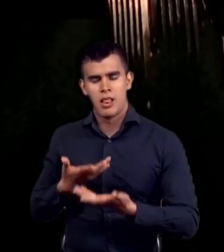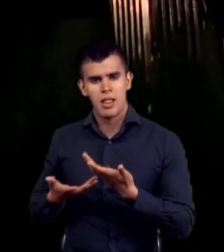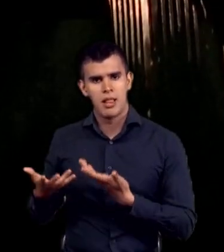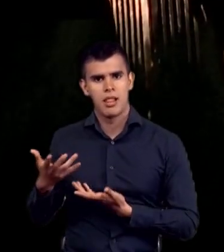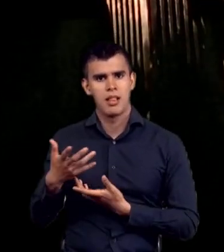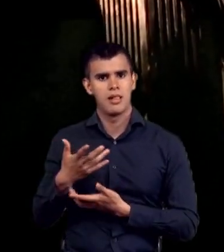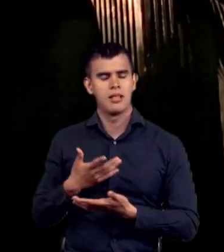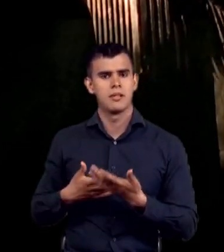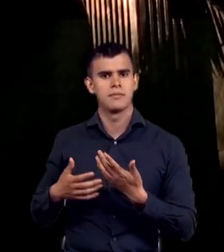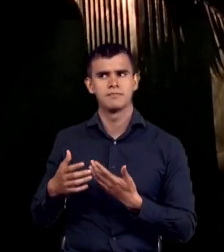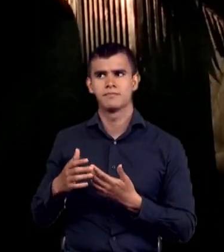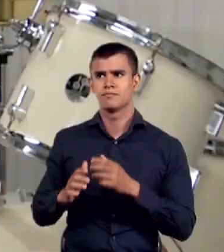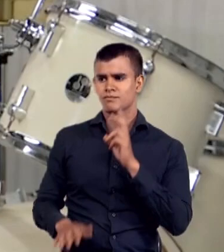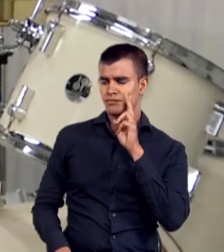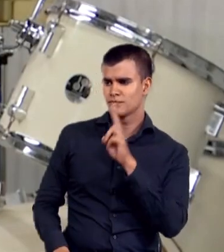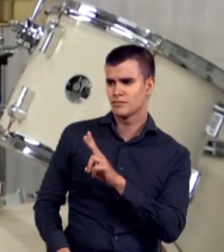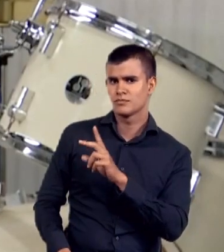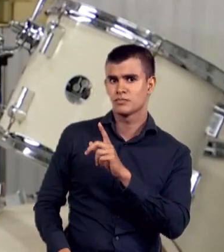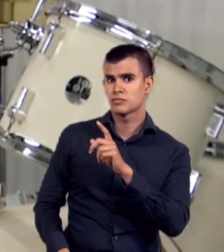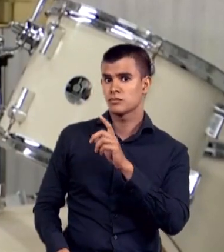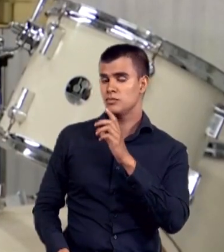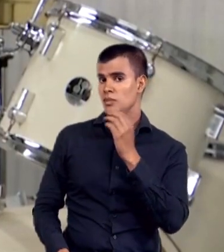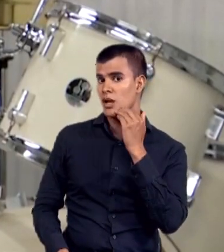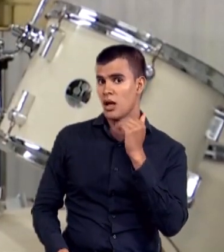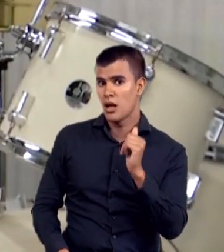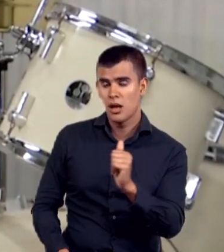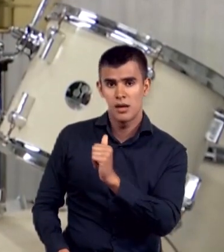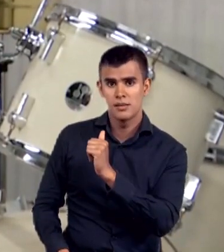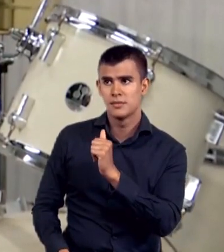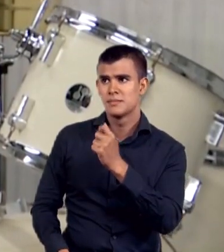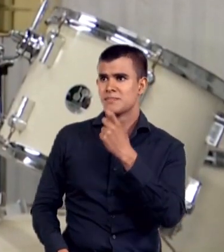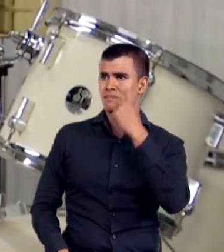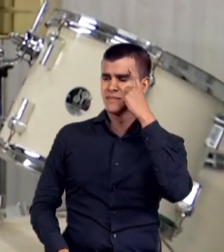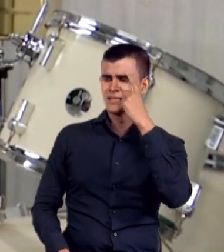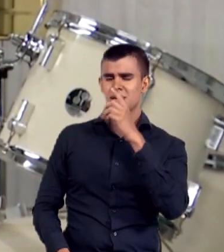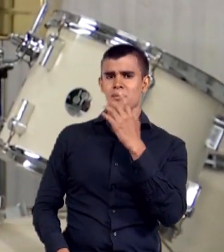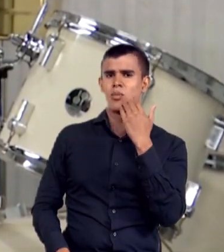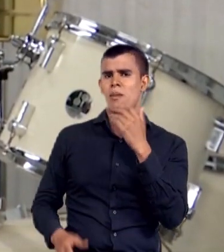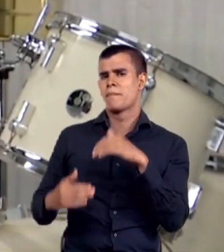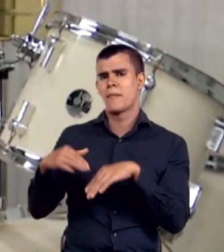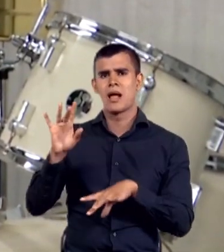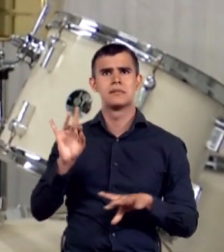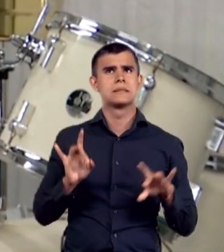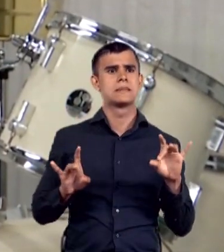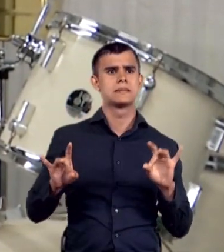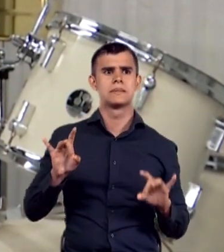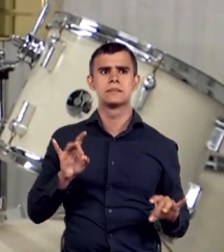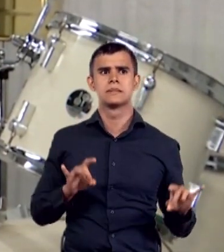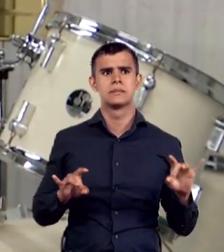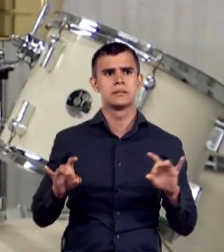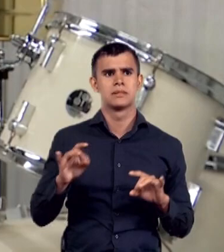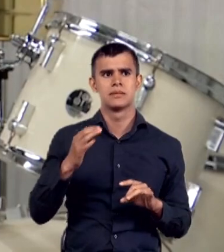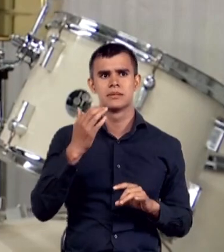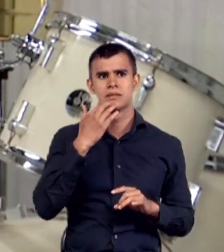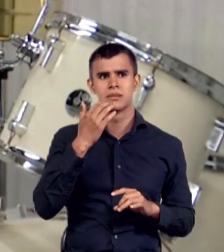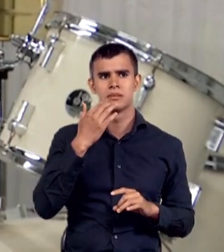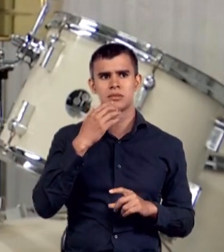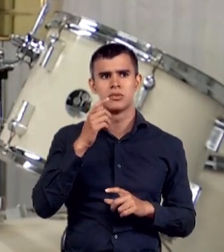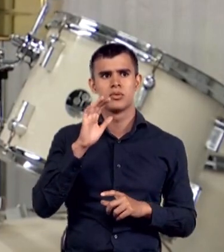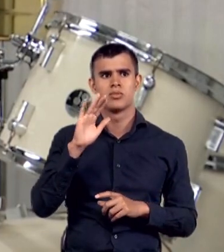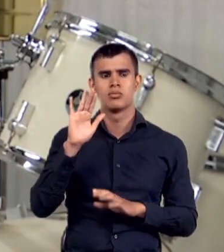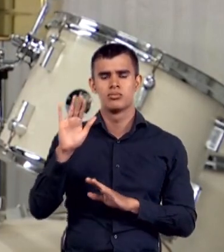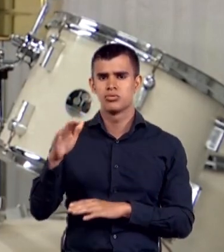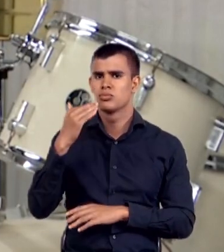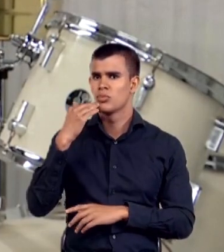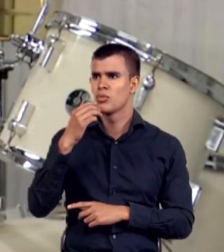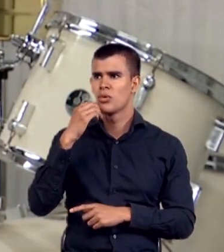la redundancia. Las mujeres instrumentistas, pues obviamente son vistas con esa delicadeza. Para citarte ejemplo, una mujer